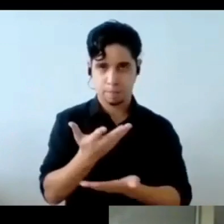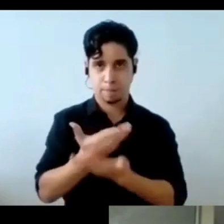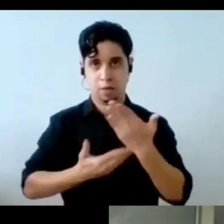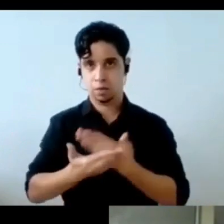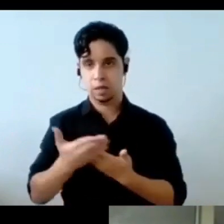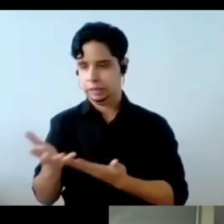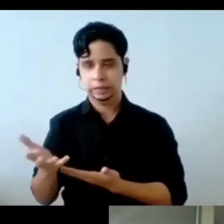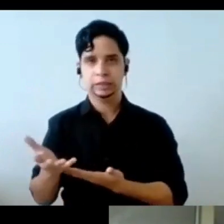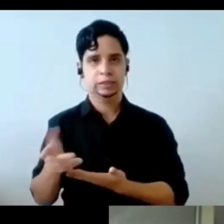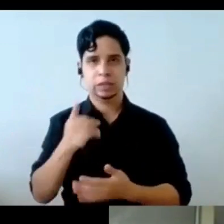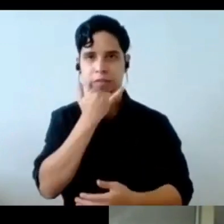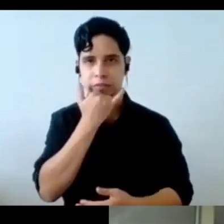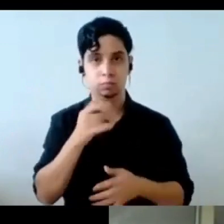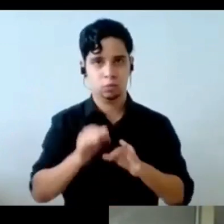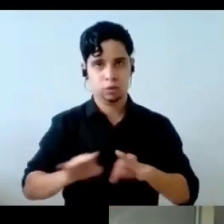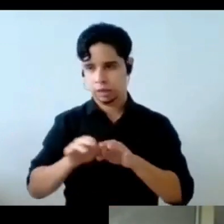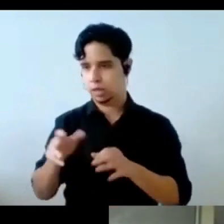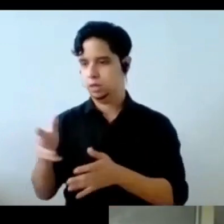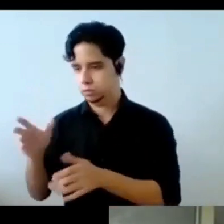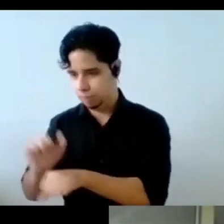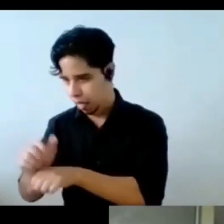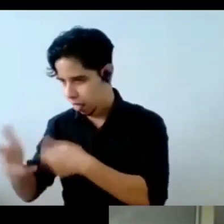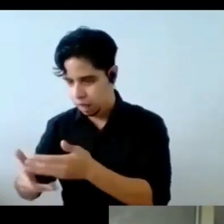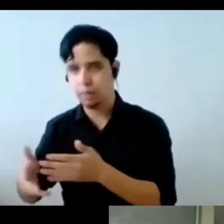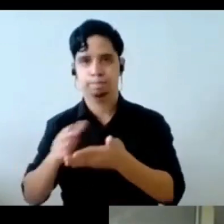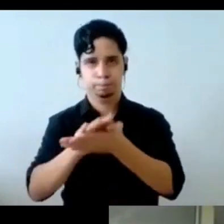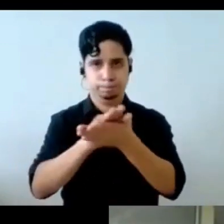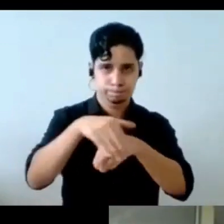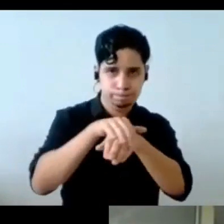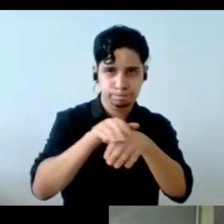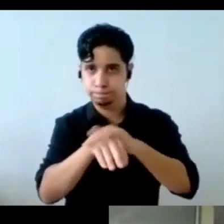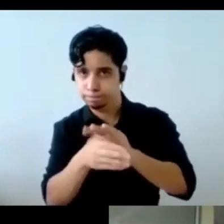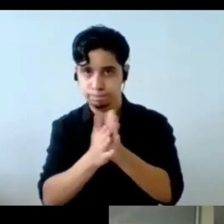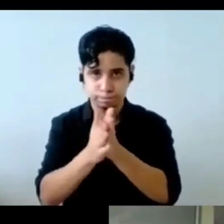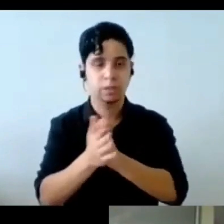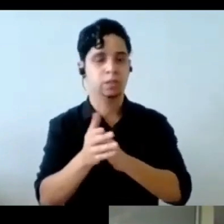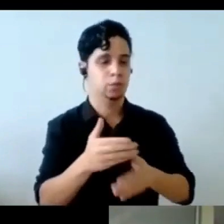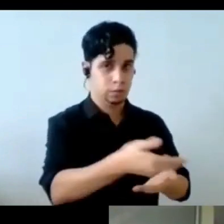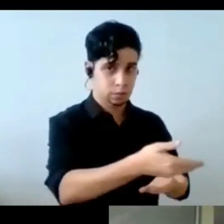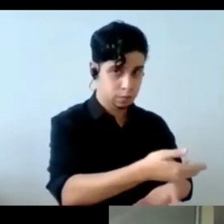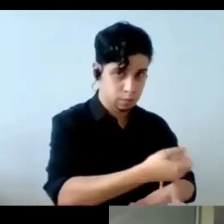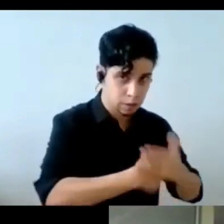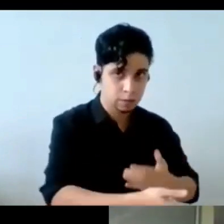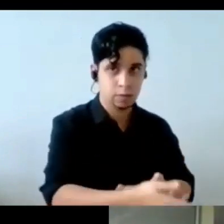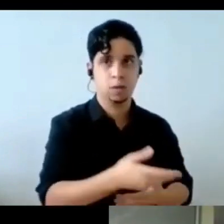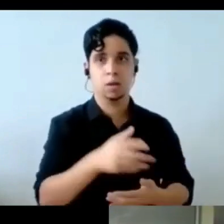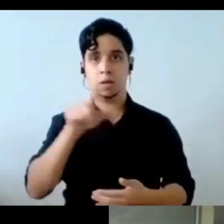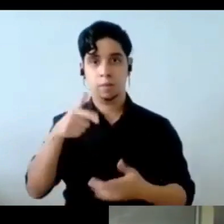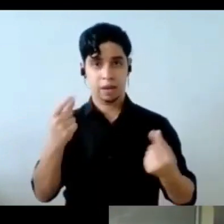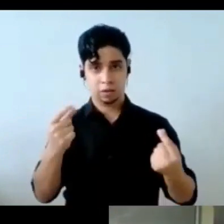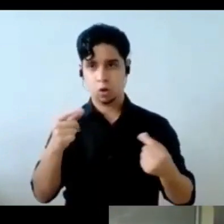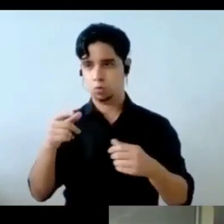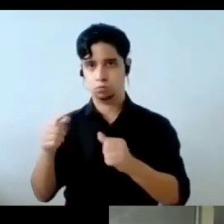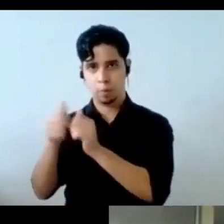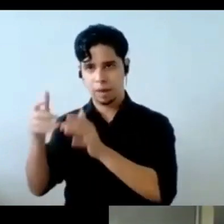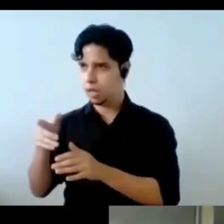procedimiento, lavarse las manos. Y bajó del 40% de las mujeres. Obligó a los compañeros a